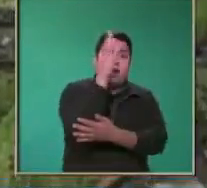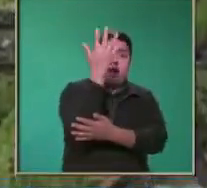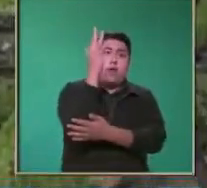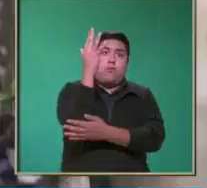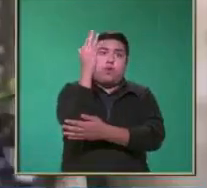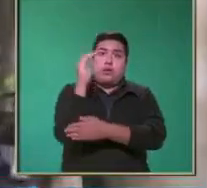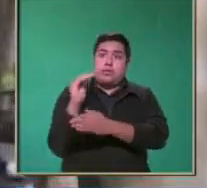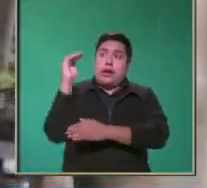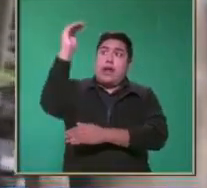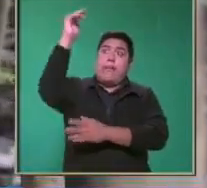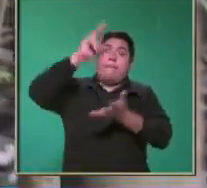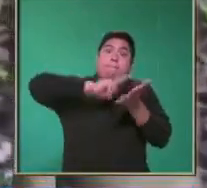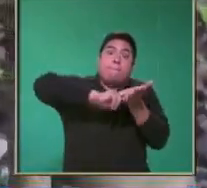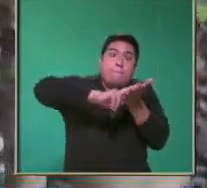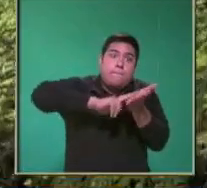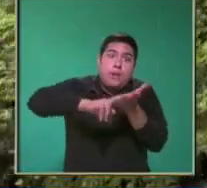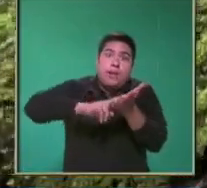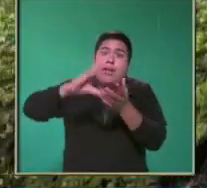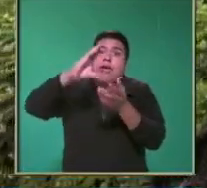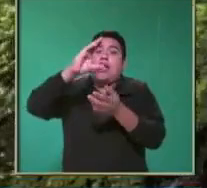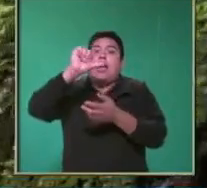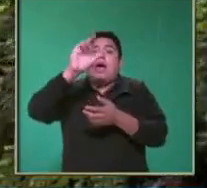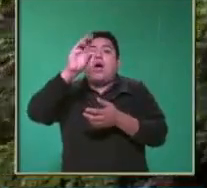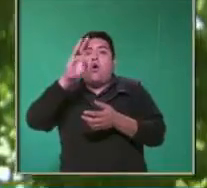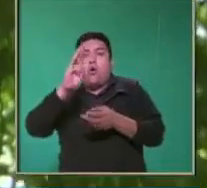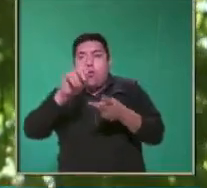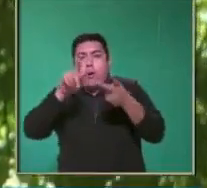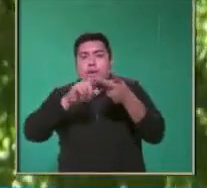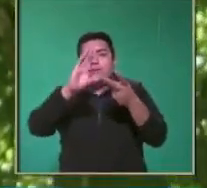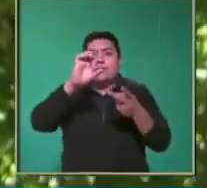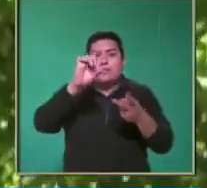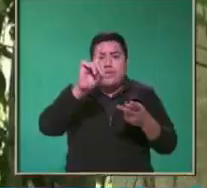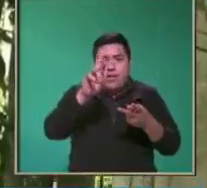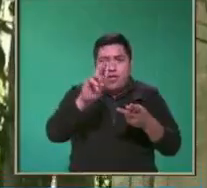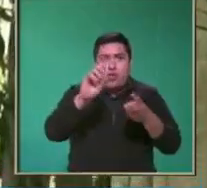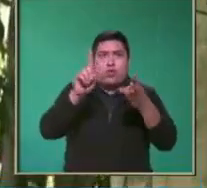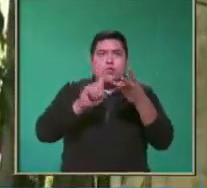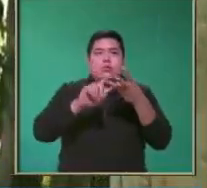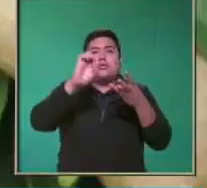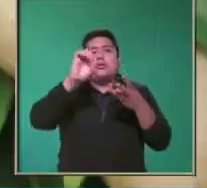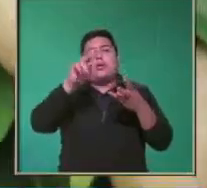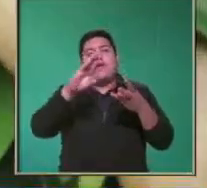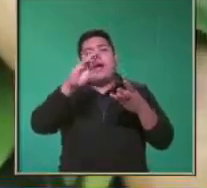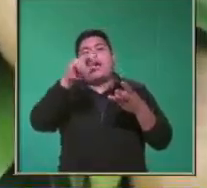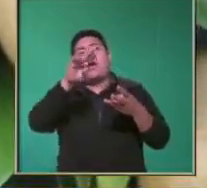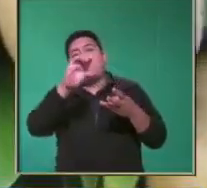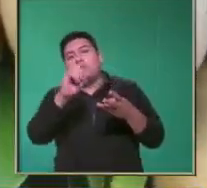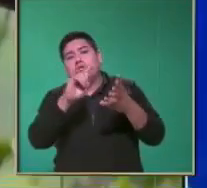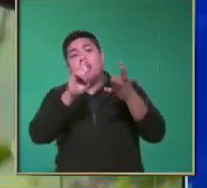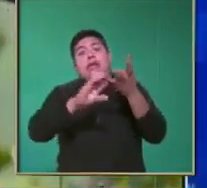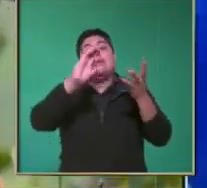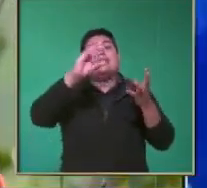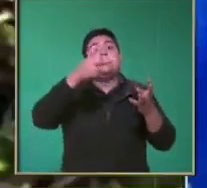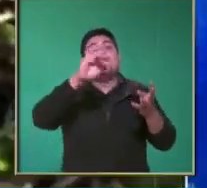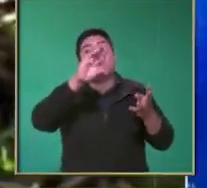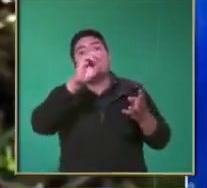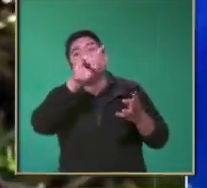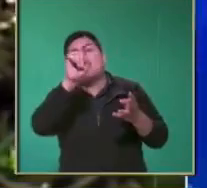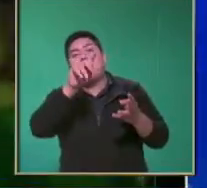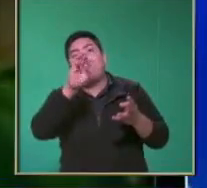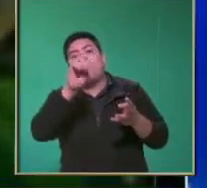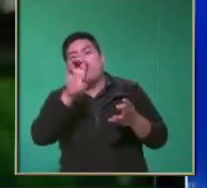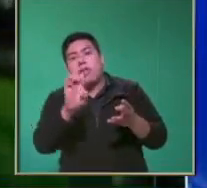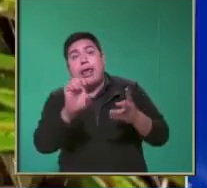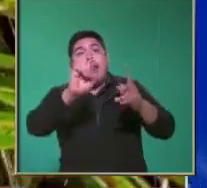siempre verdes, como caoba, cedro, ceiba, caucho y chicozapote. La fauna es